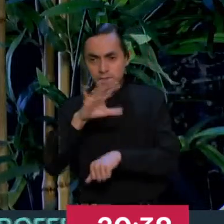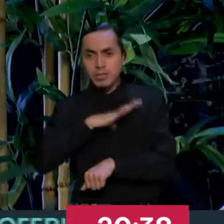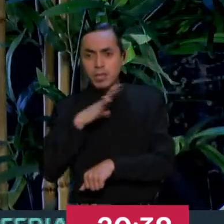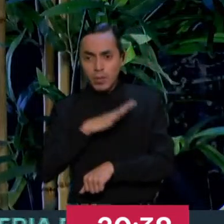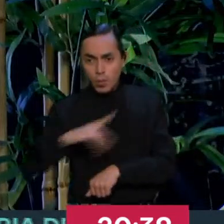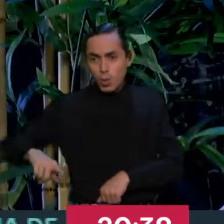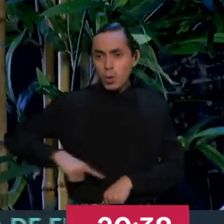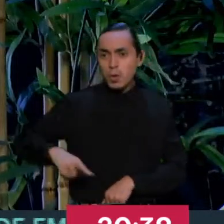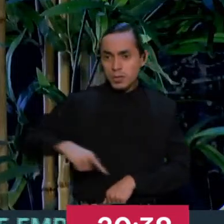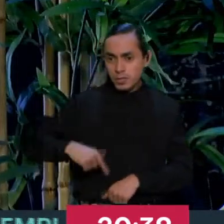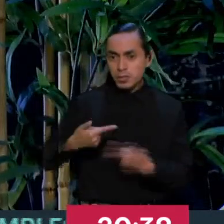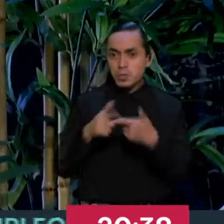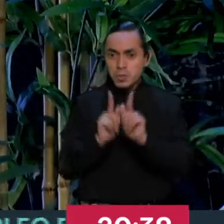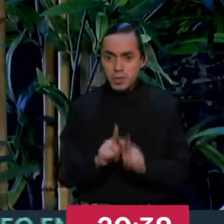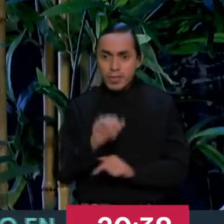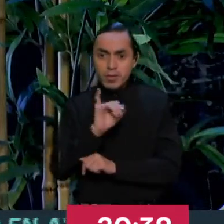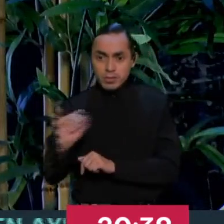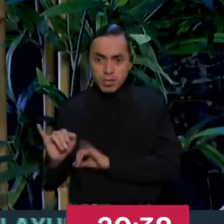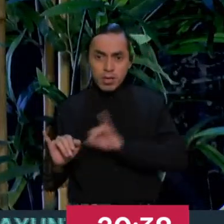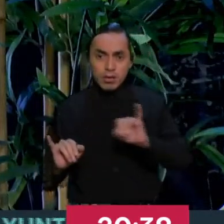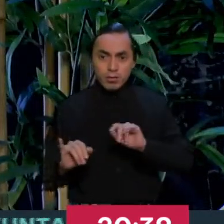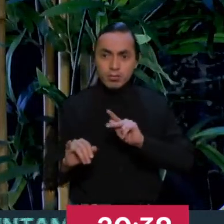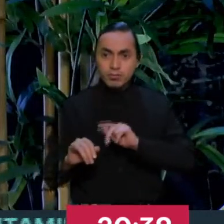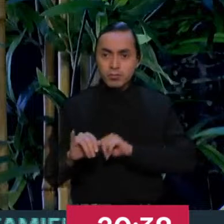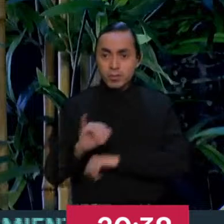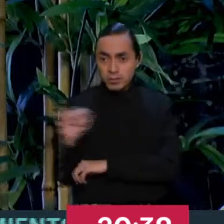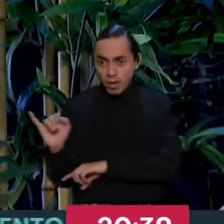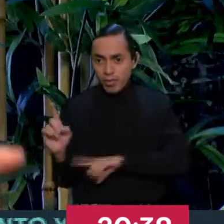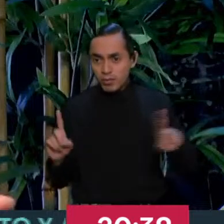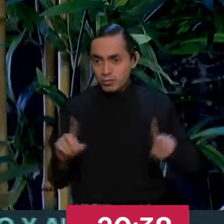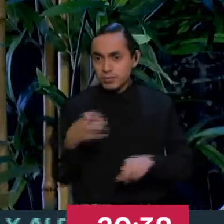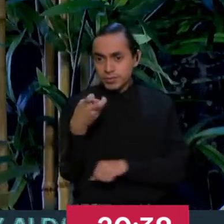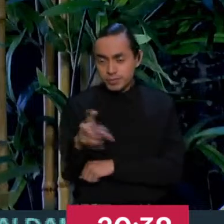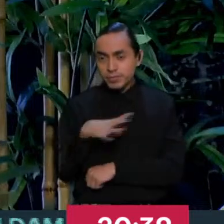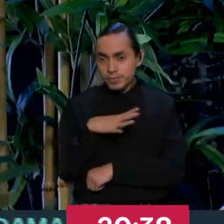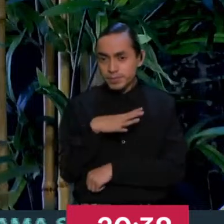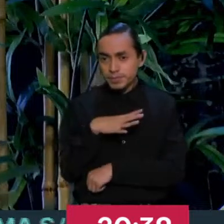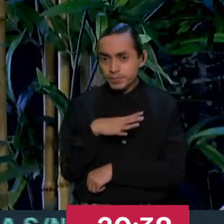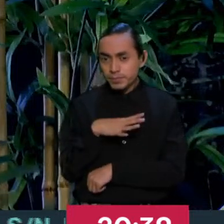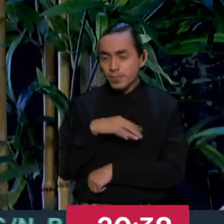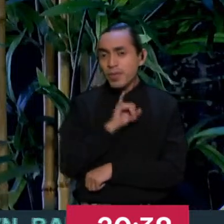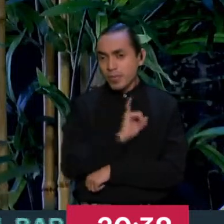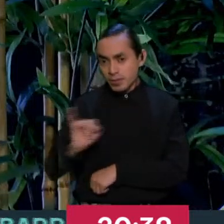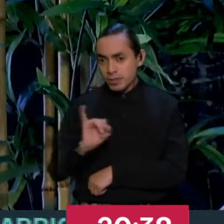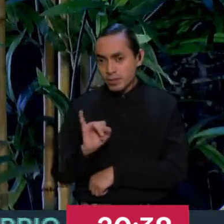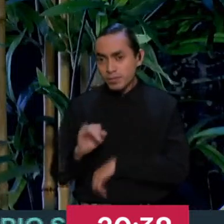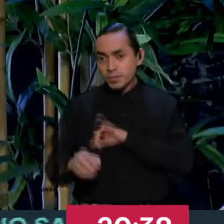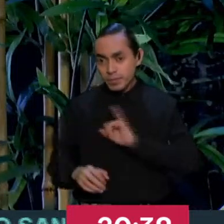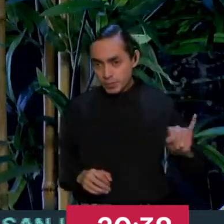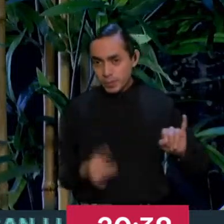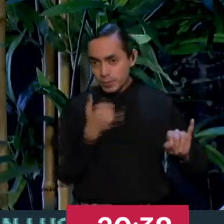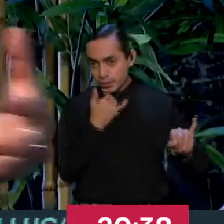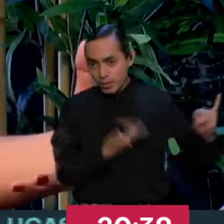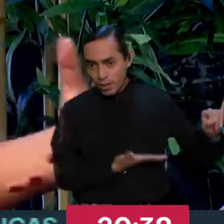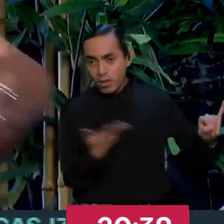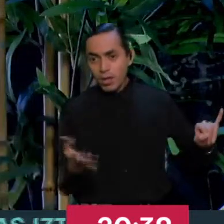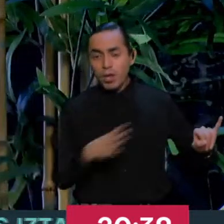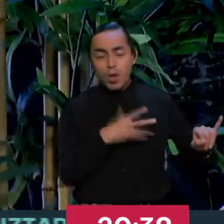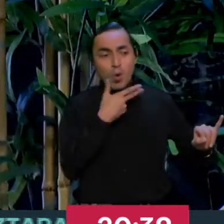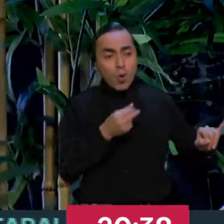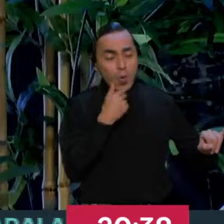claro, de izquierda, ¿no? Digamos que son hombres en este caso, ahora sí que su horizonte de experiencias no les